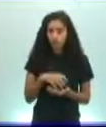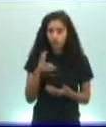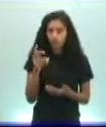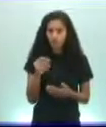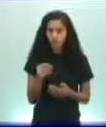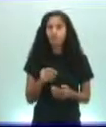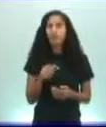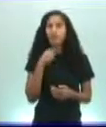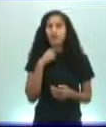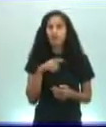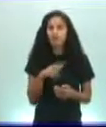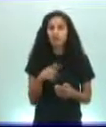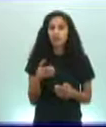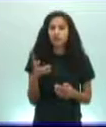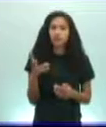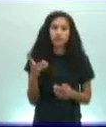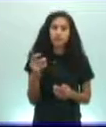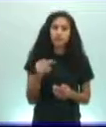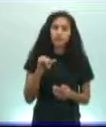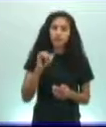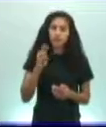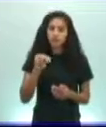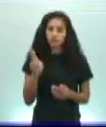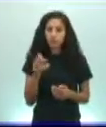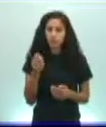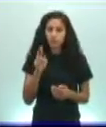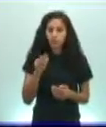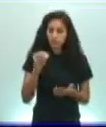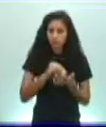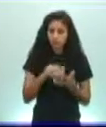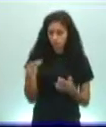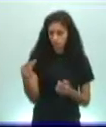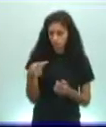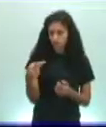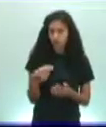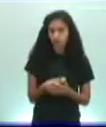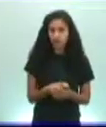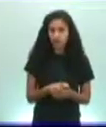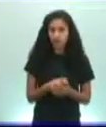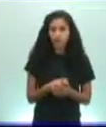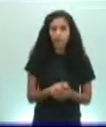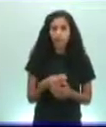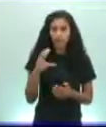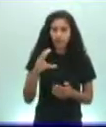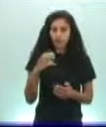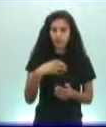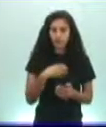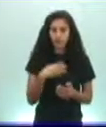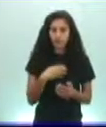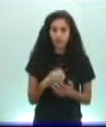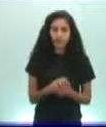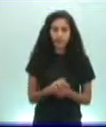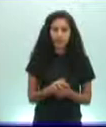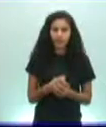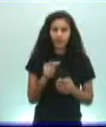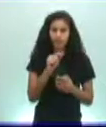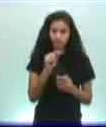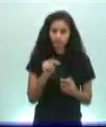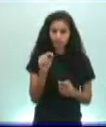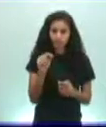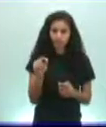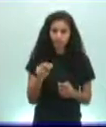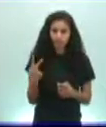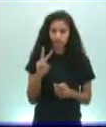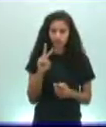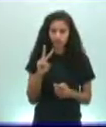factores sea impar, nos quedaría negativo. En el inciso C, la raíz cuadrada